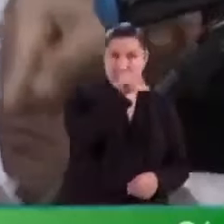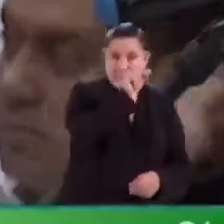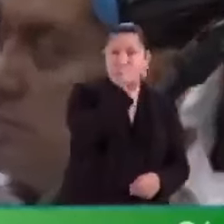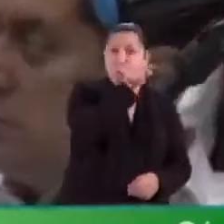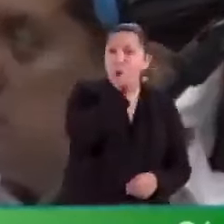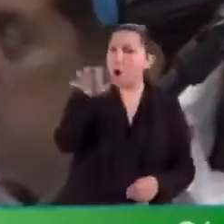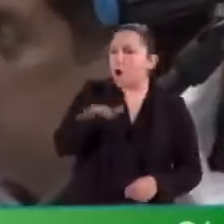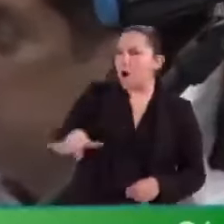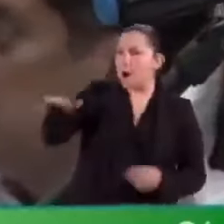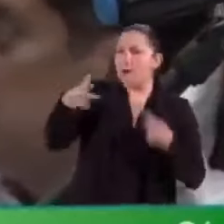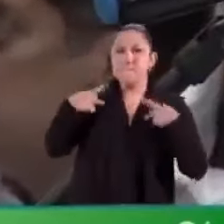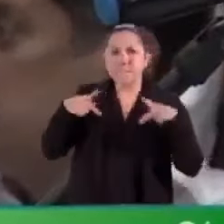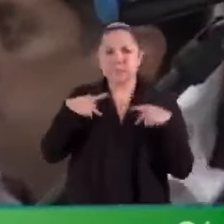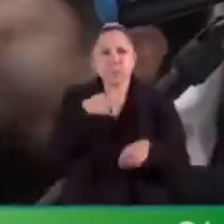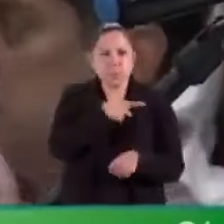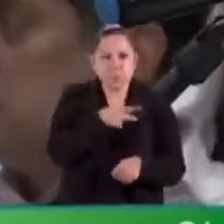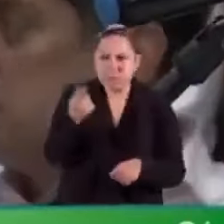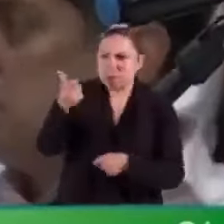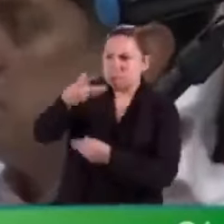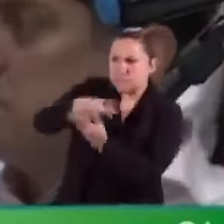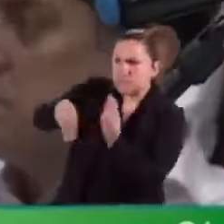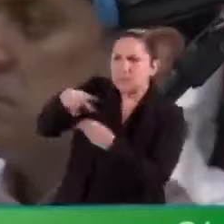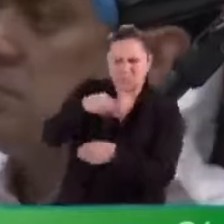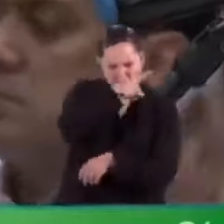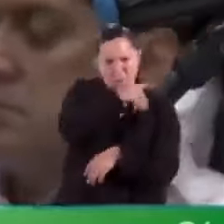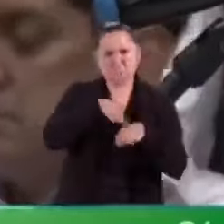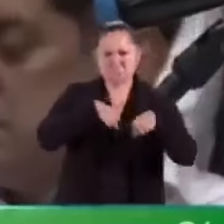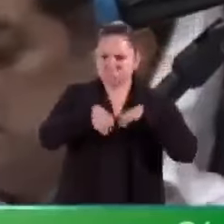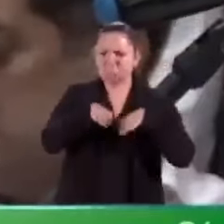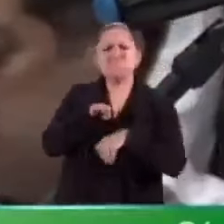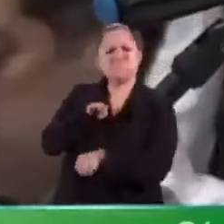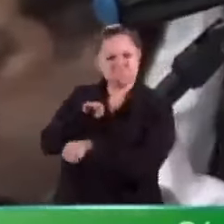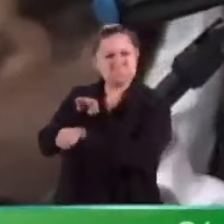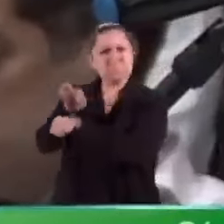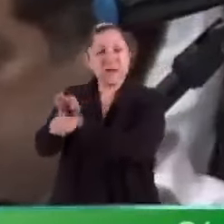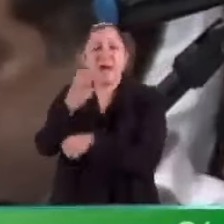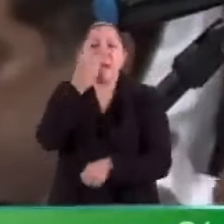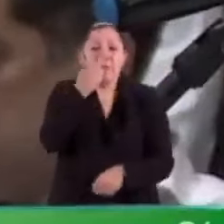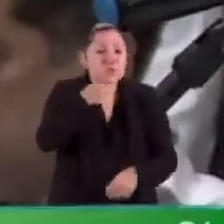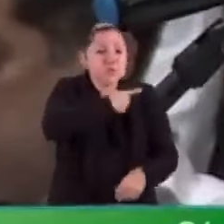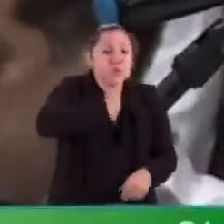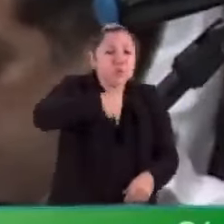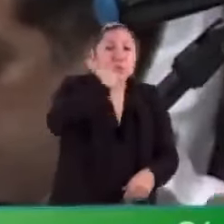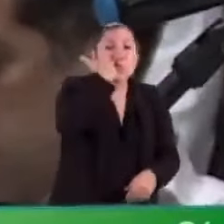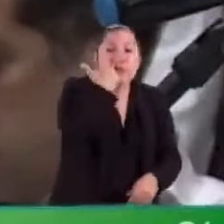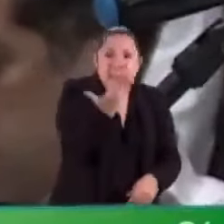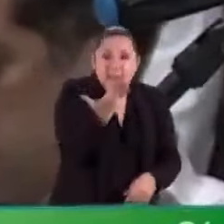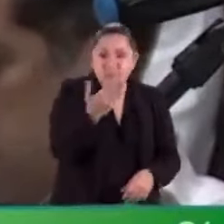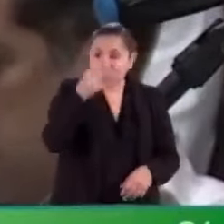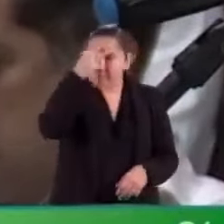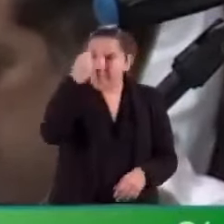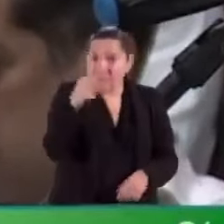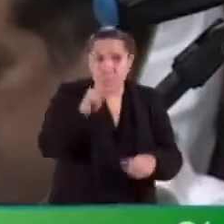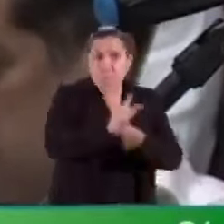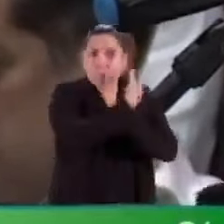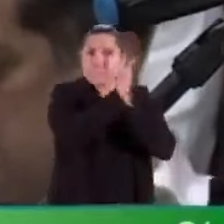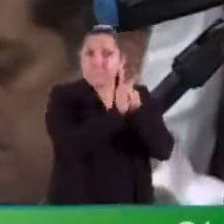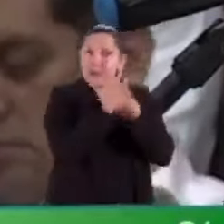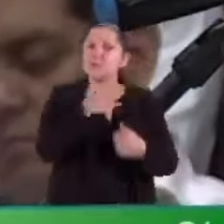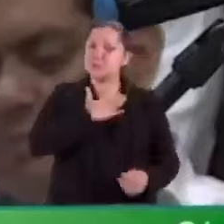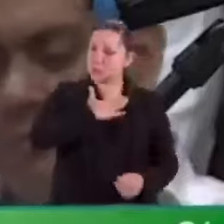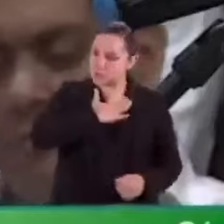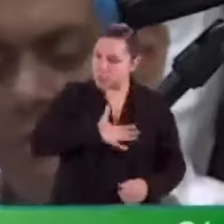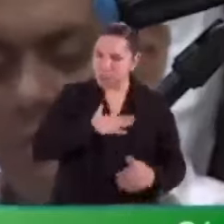tenemos que reformar el Poder Judicial para que sea democrático, para que pueda el pueblo decidir, para que el pueblo pueda